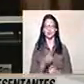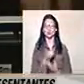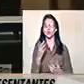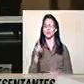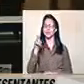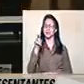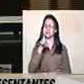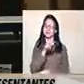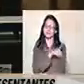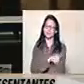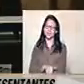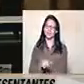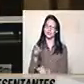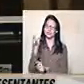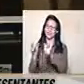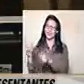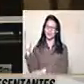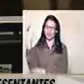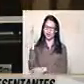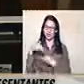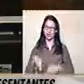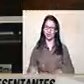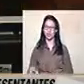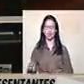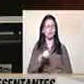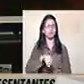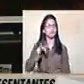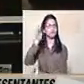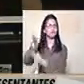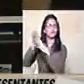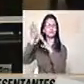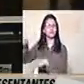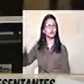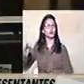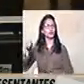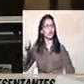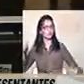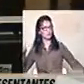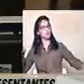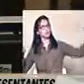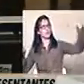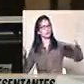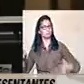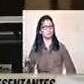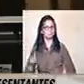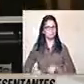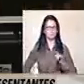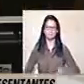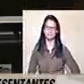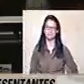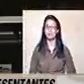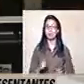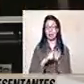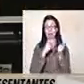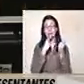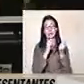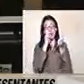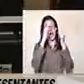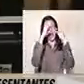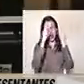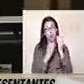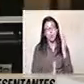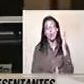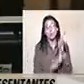de colombianos que votaron por ese no. Se habla de un acuerdo nuevo. Ese acuerdo, hay